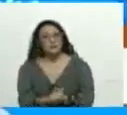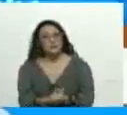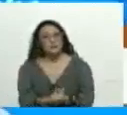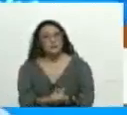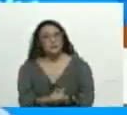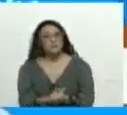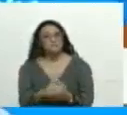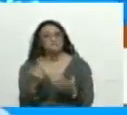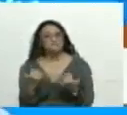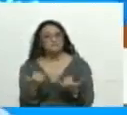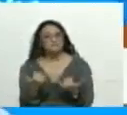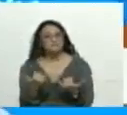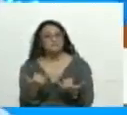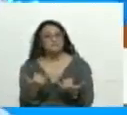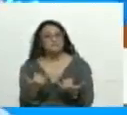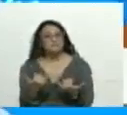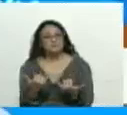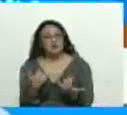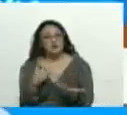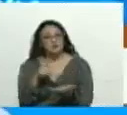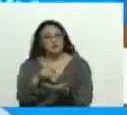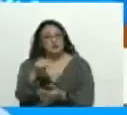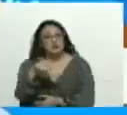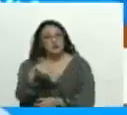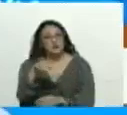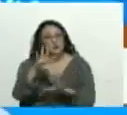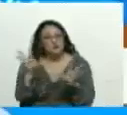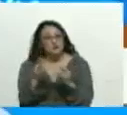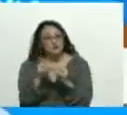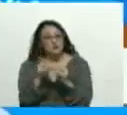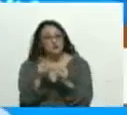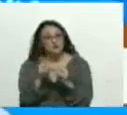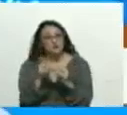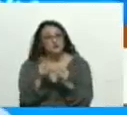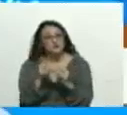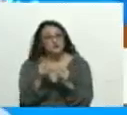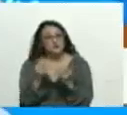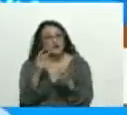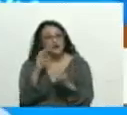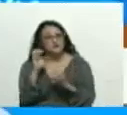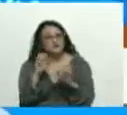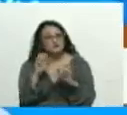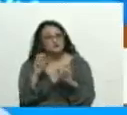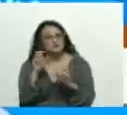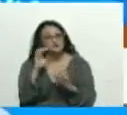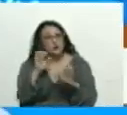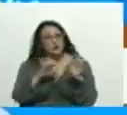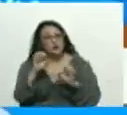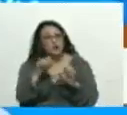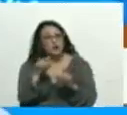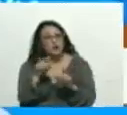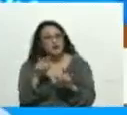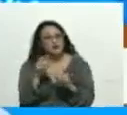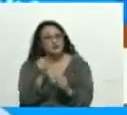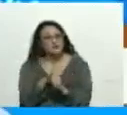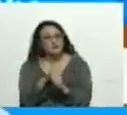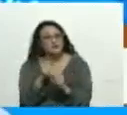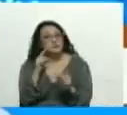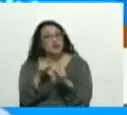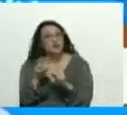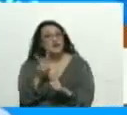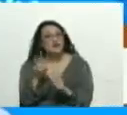venimos yo por lo menos en este síntesis Y en este recuento y en esta auditoría de acción por Venezuela